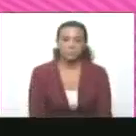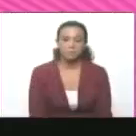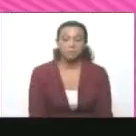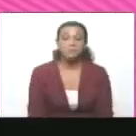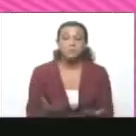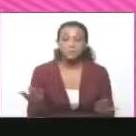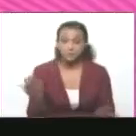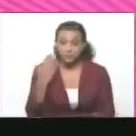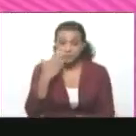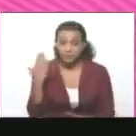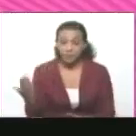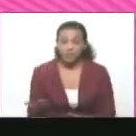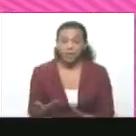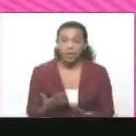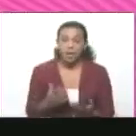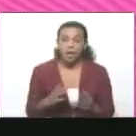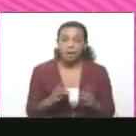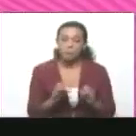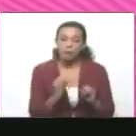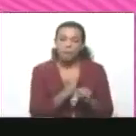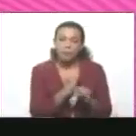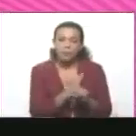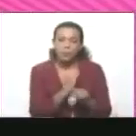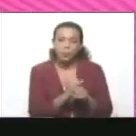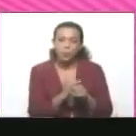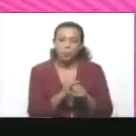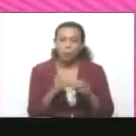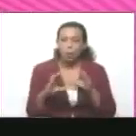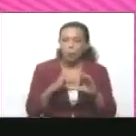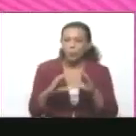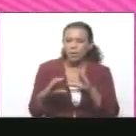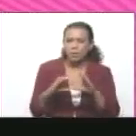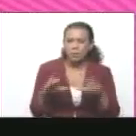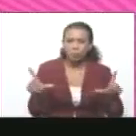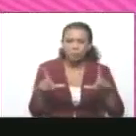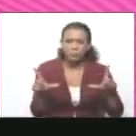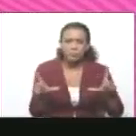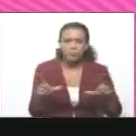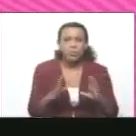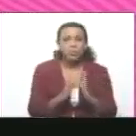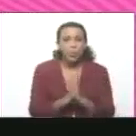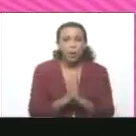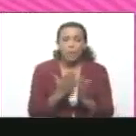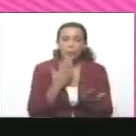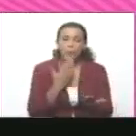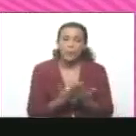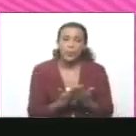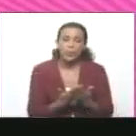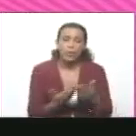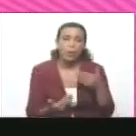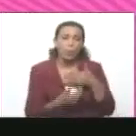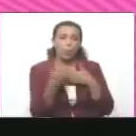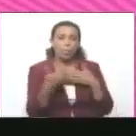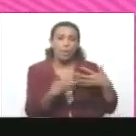medios de comunicación, bueno, pidiendo que se levanten todas las sanciones sobre Venezuela,